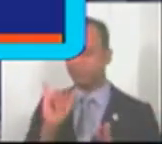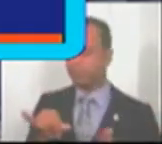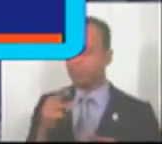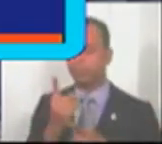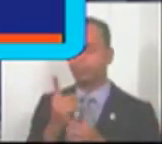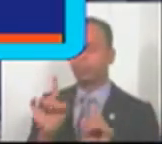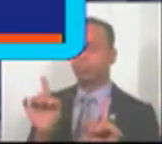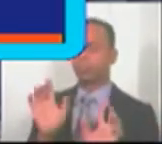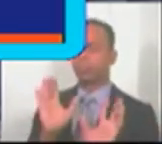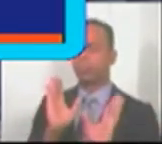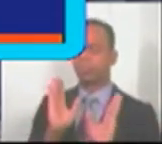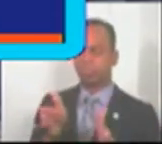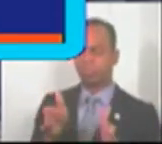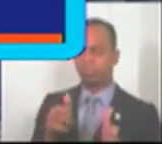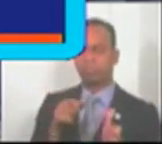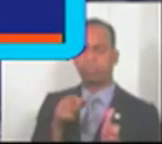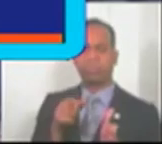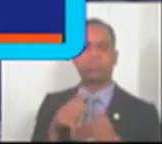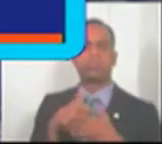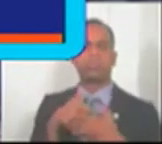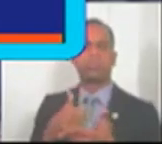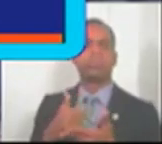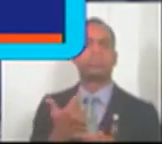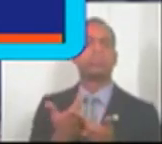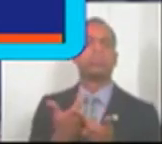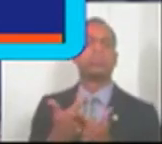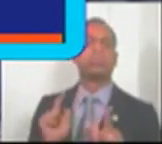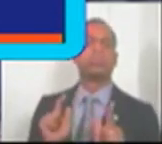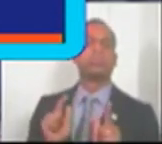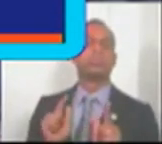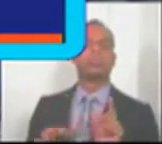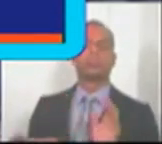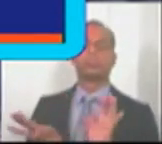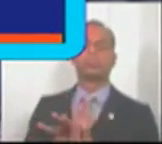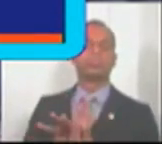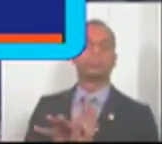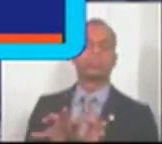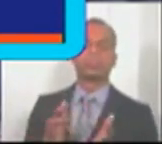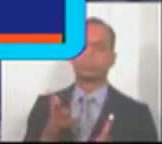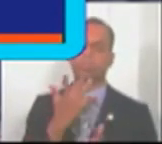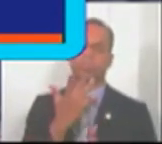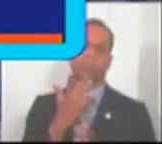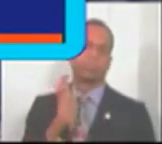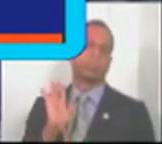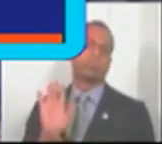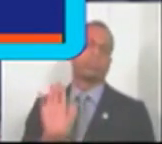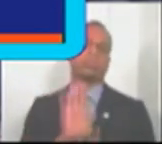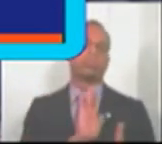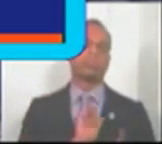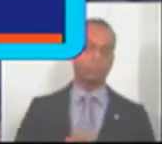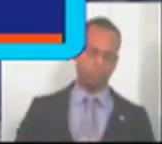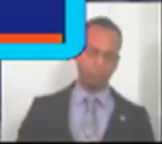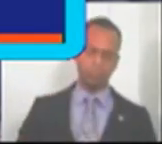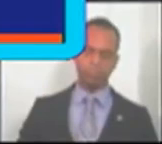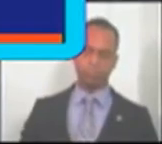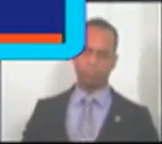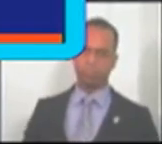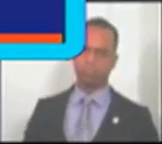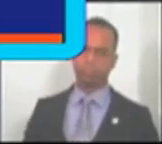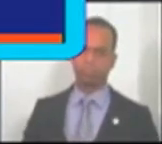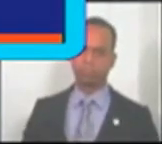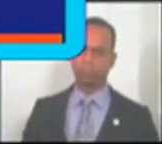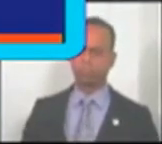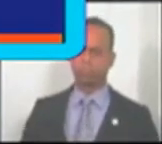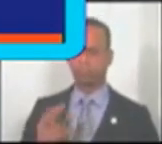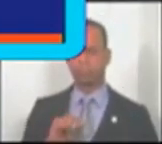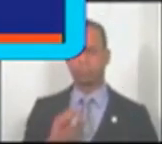simplemente que nos permitiera la libertad de elegir lo que quisieran. Presidente, perdone que le interrumpa. Dentro de ese contexto es